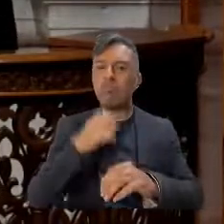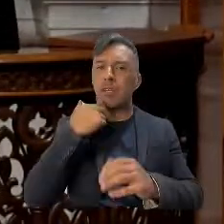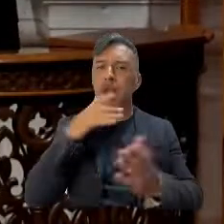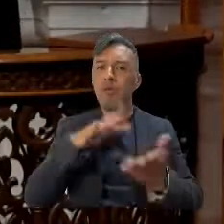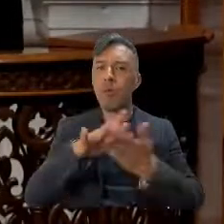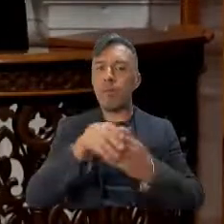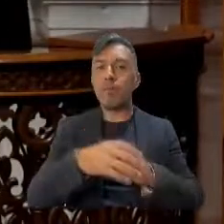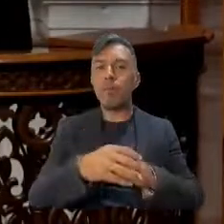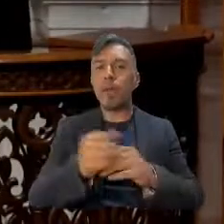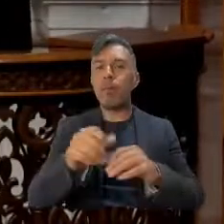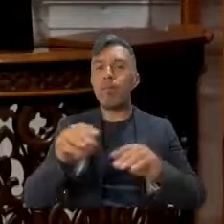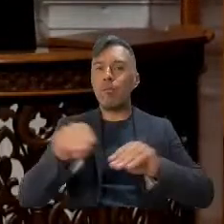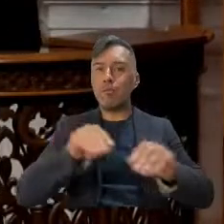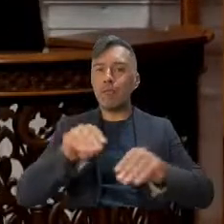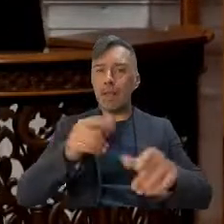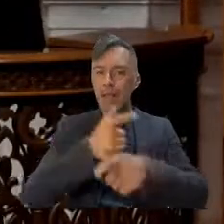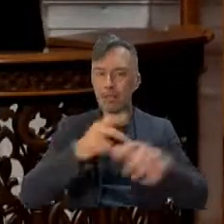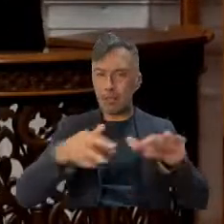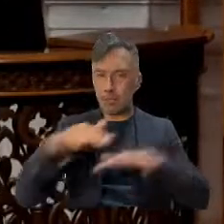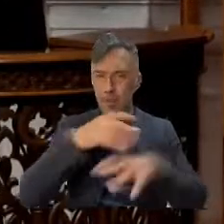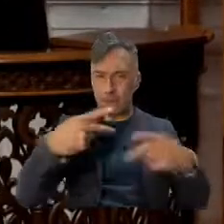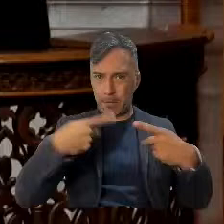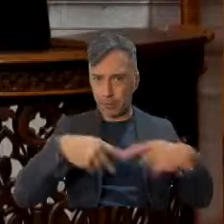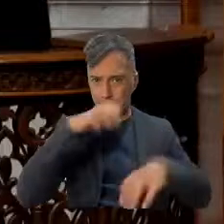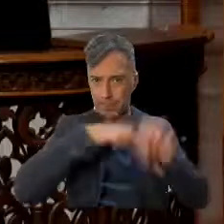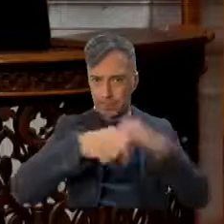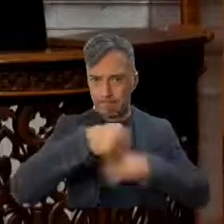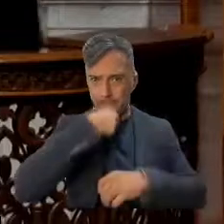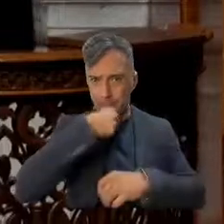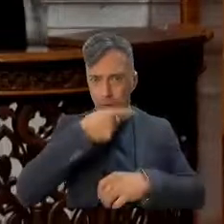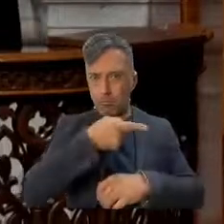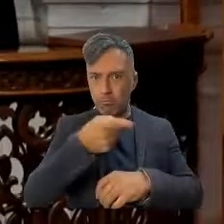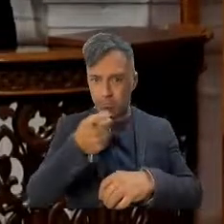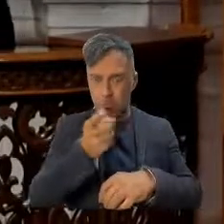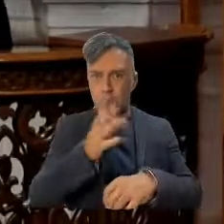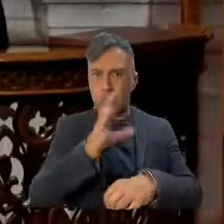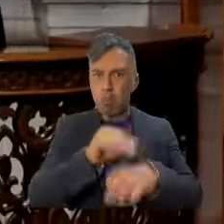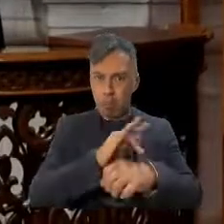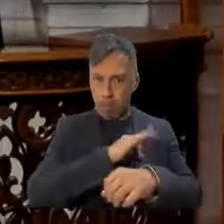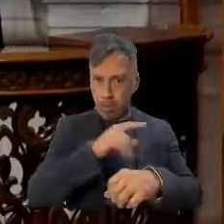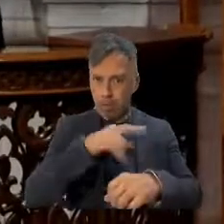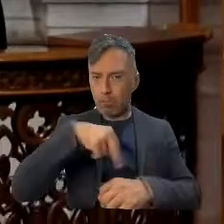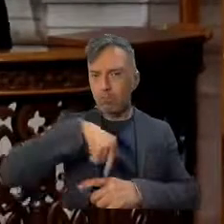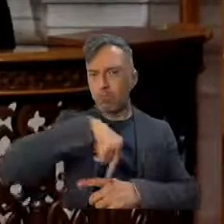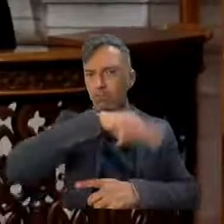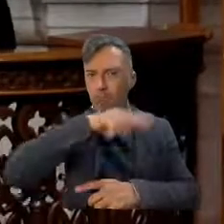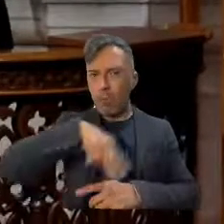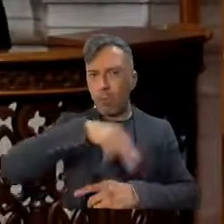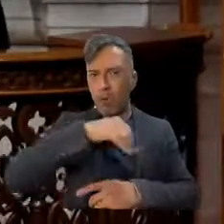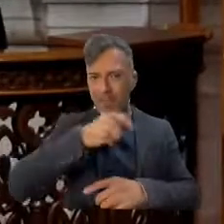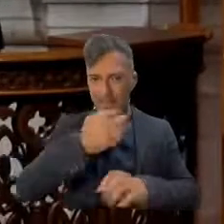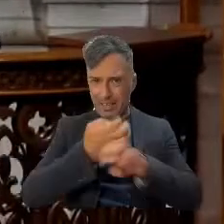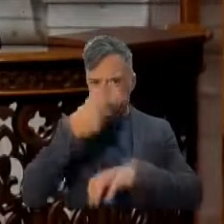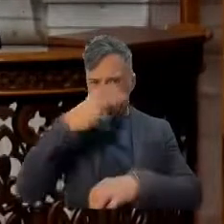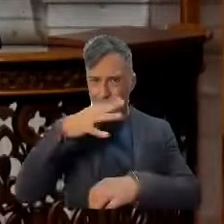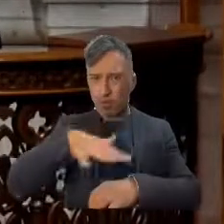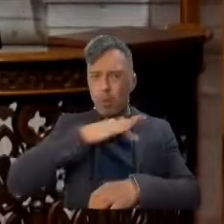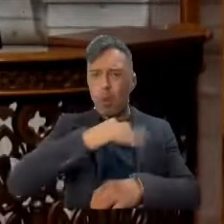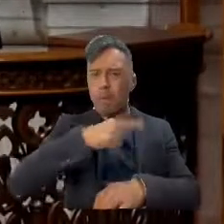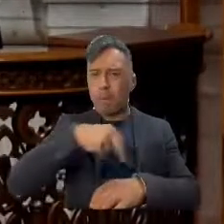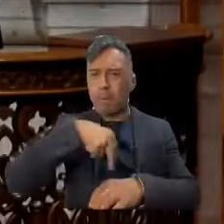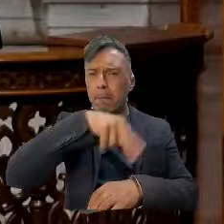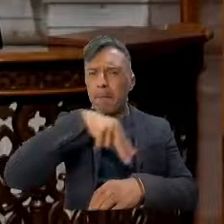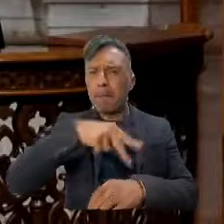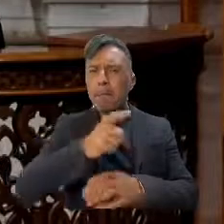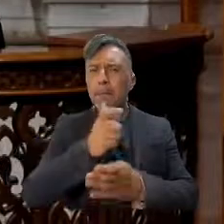de movilidad hacia las personas adultos mayores, para que se puedan desplazar con el menor costo posible dentro de su entidad. Hagamos que